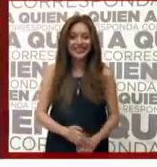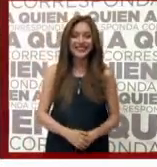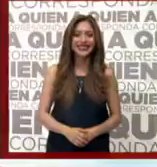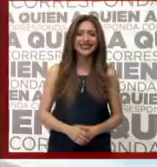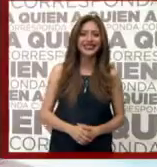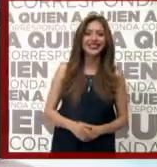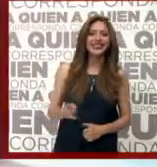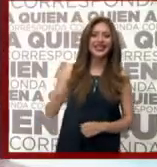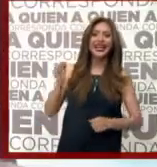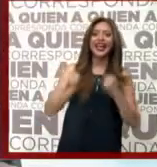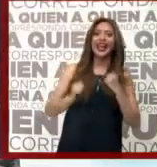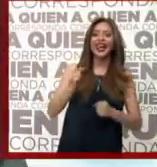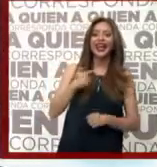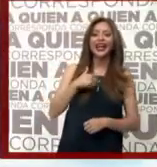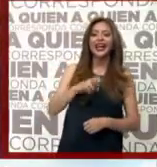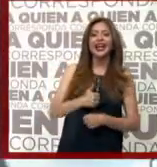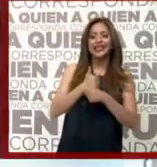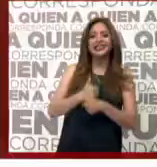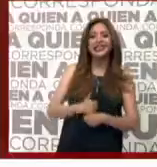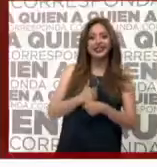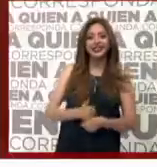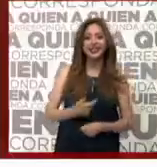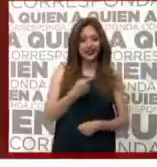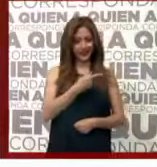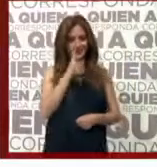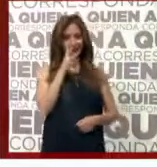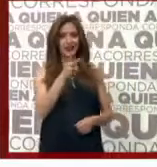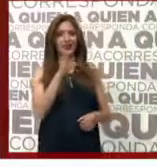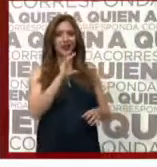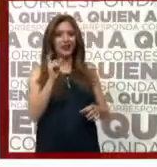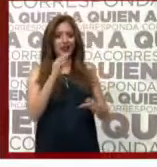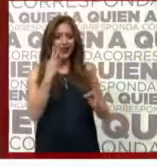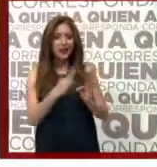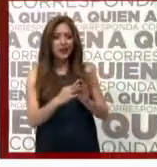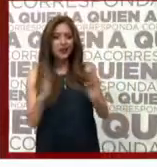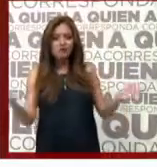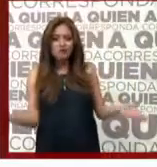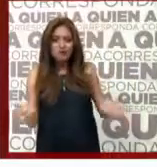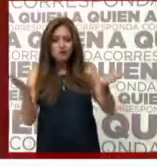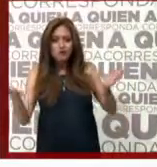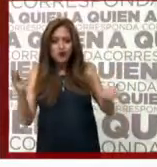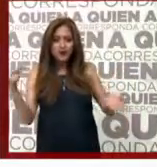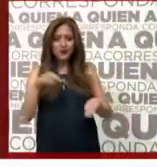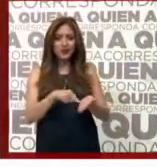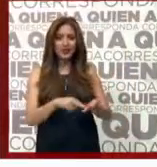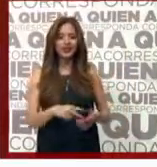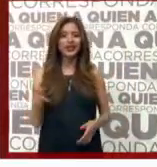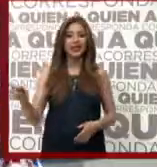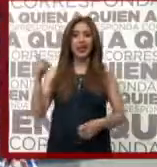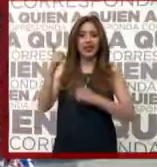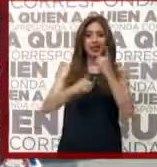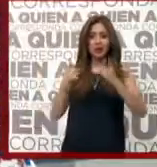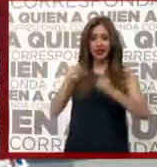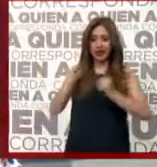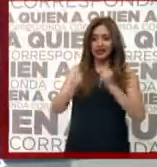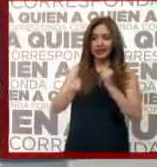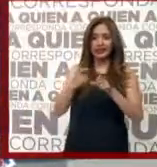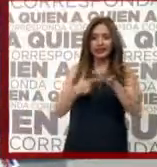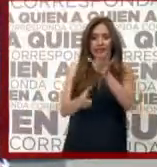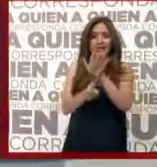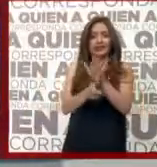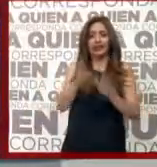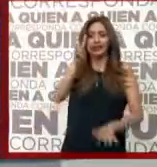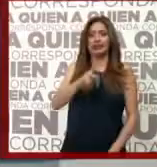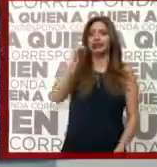No, esto es una tortura, pero bueno. ¿No que no lo hacía? No, con el grado de motivación exacto, ahí está. Es un deporte extremo correr en tacones,